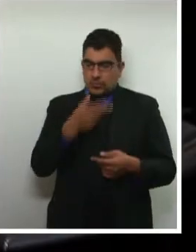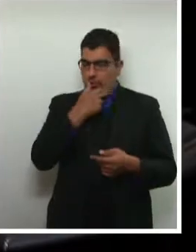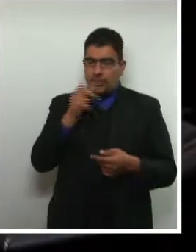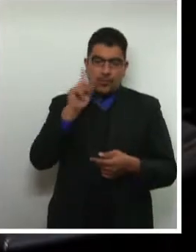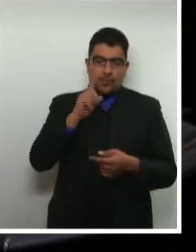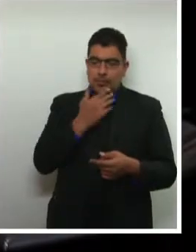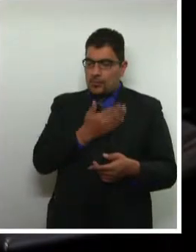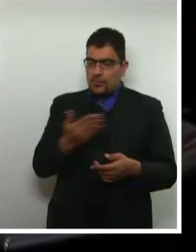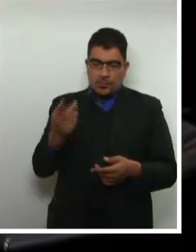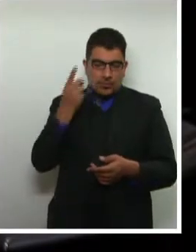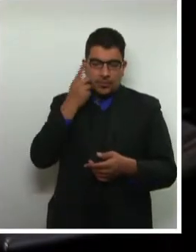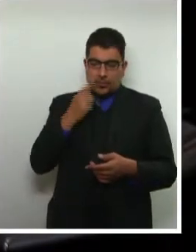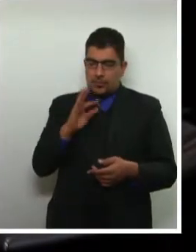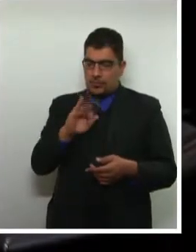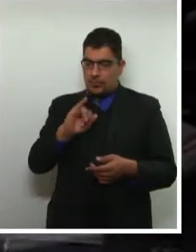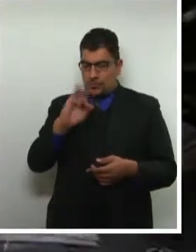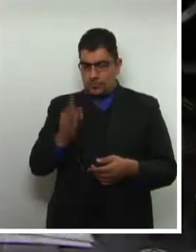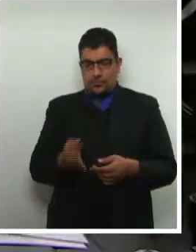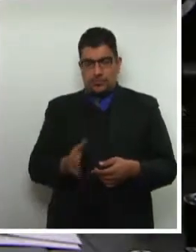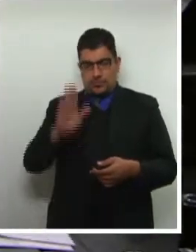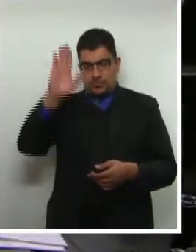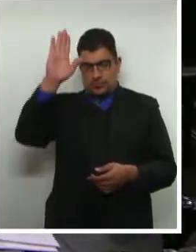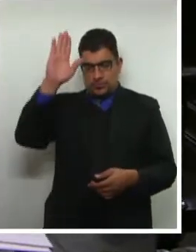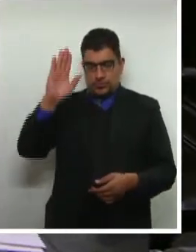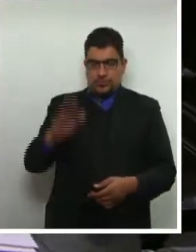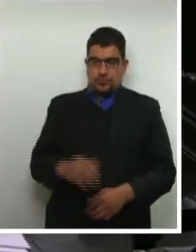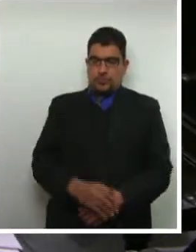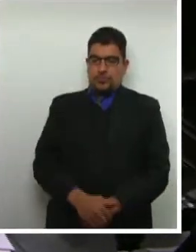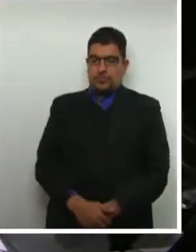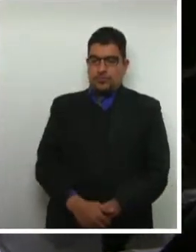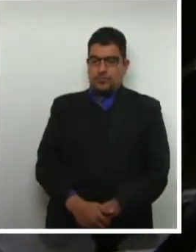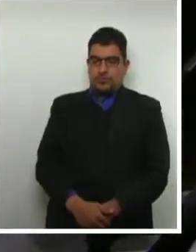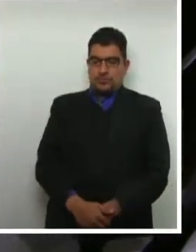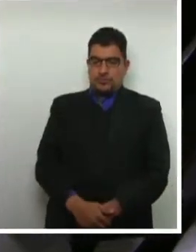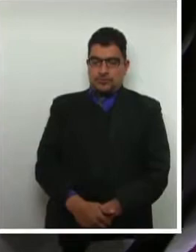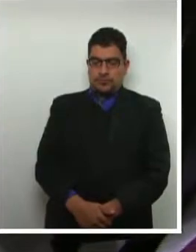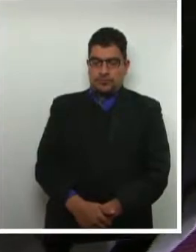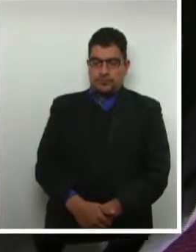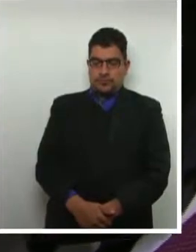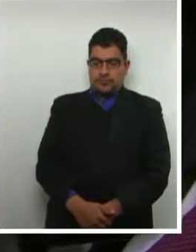los constituyentes que estén por la afirmativa, sírvanse manifestarlo.